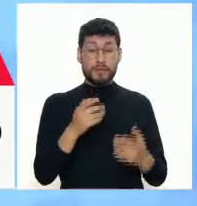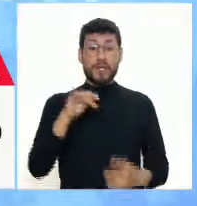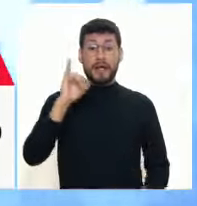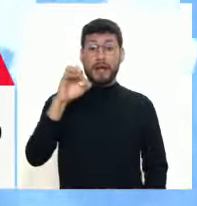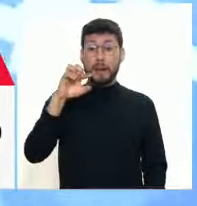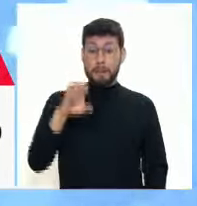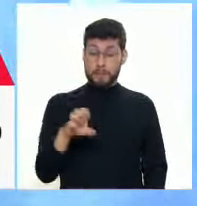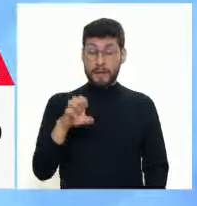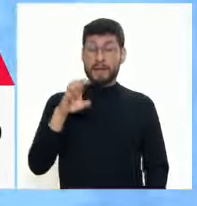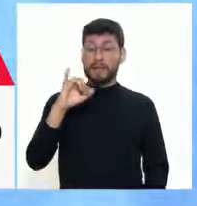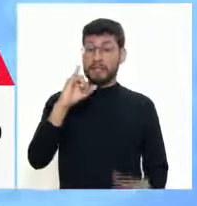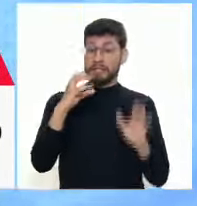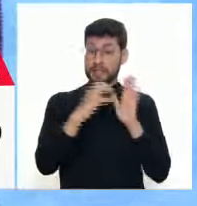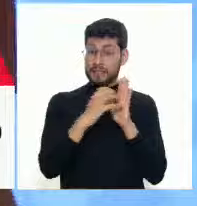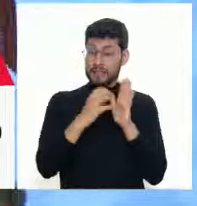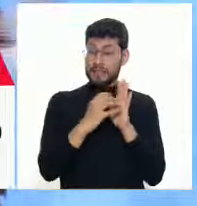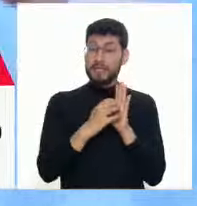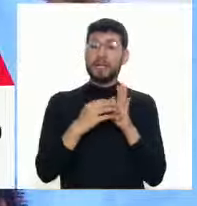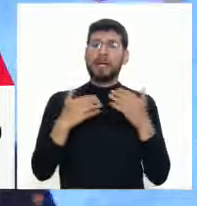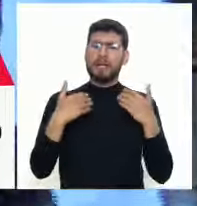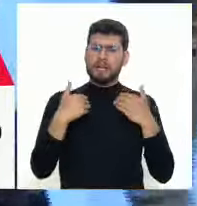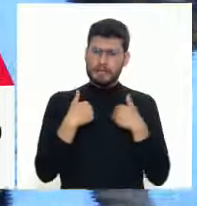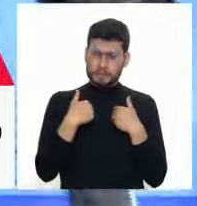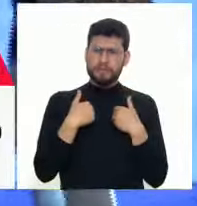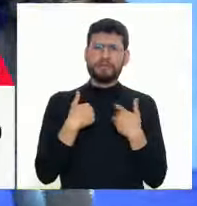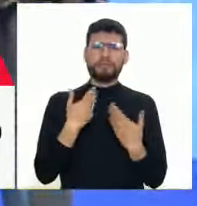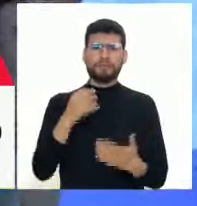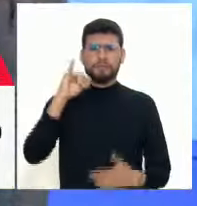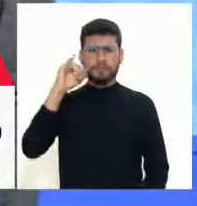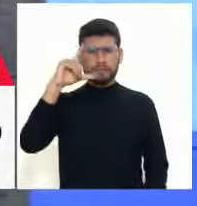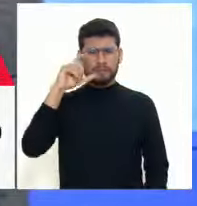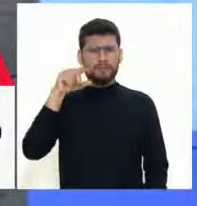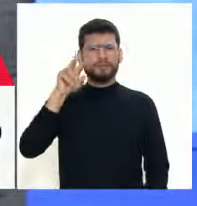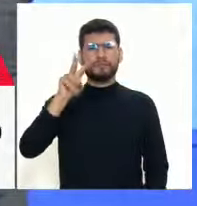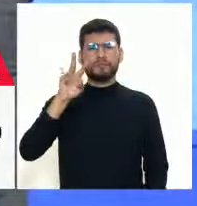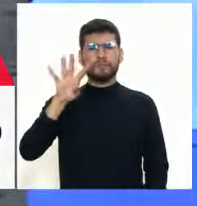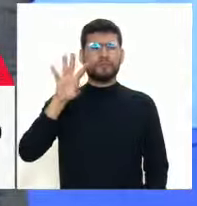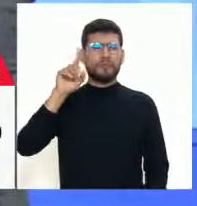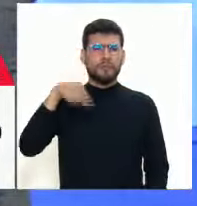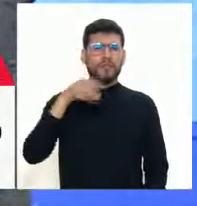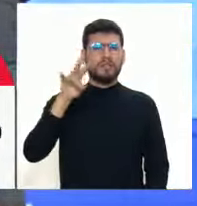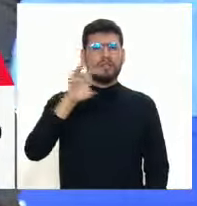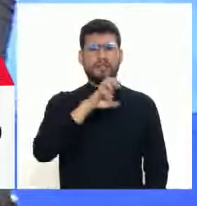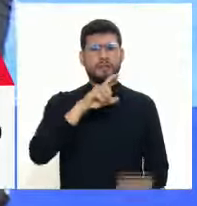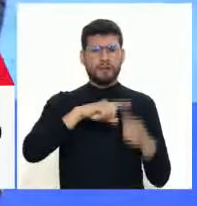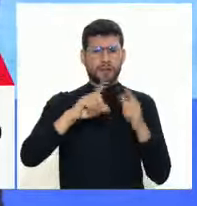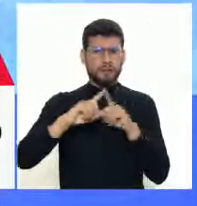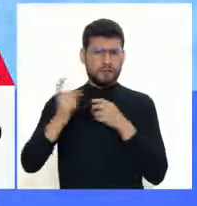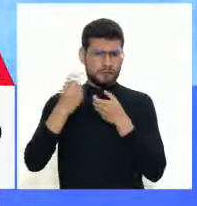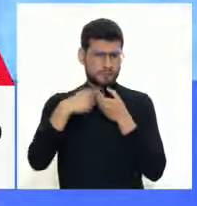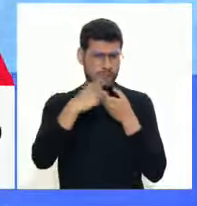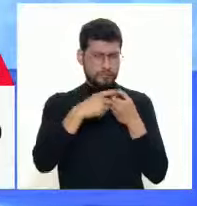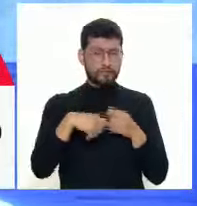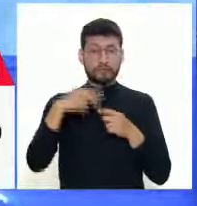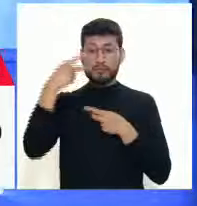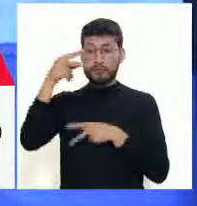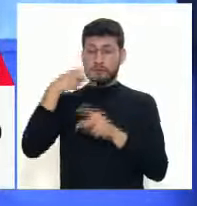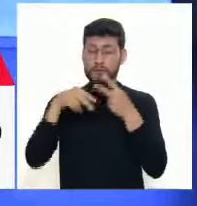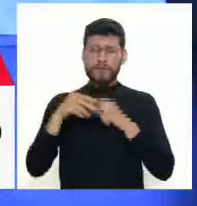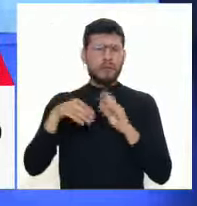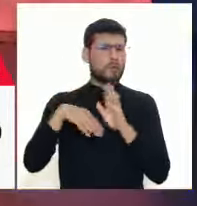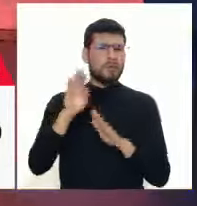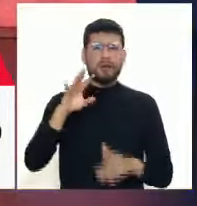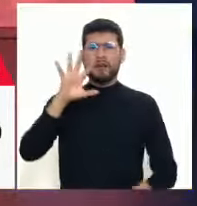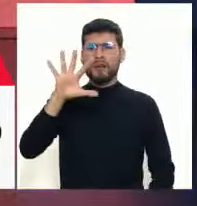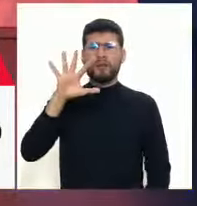IP en Instagram ya cuenta con más de 24 700 seguidores, en TikTok más